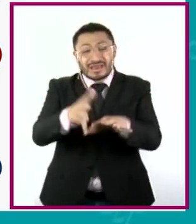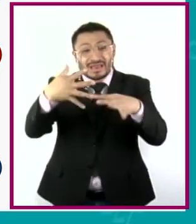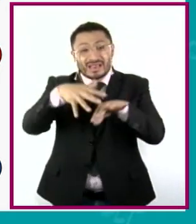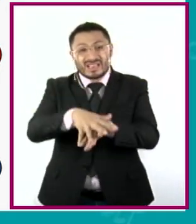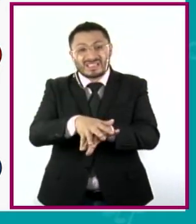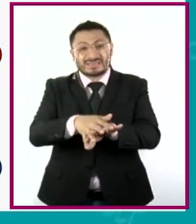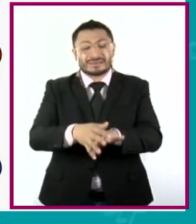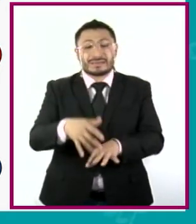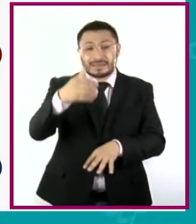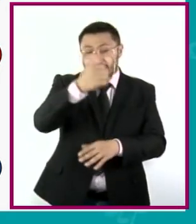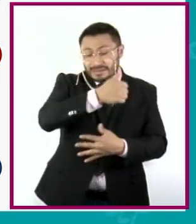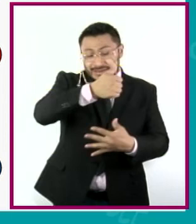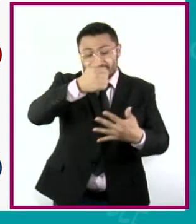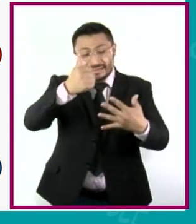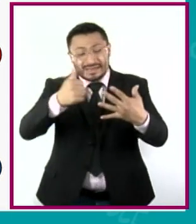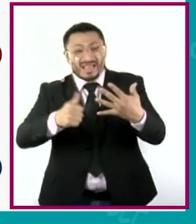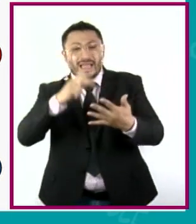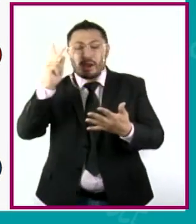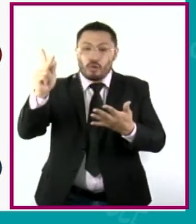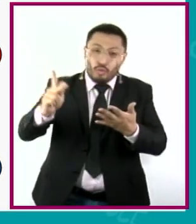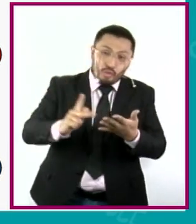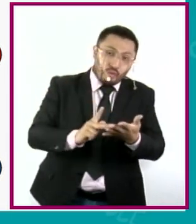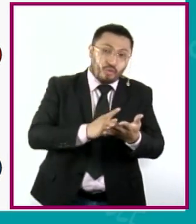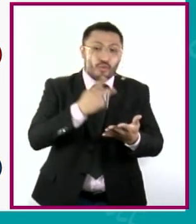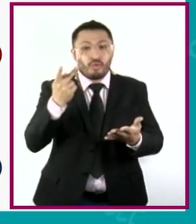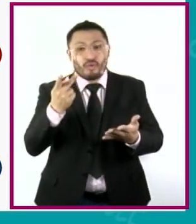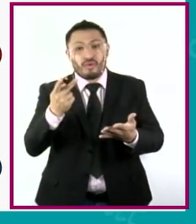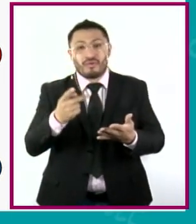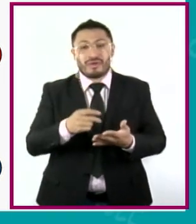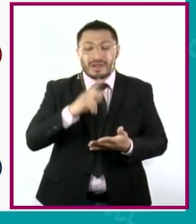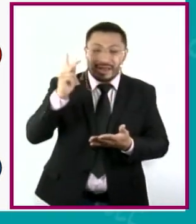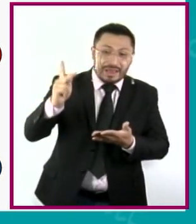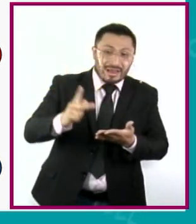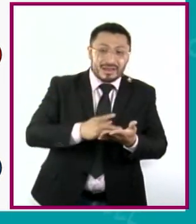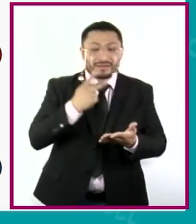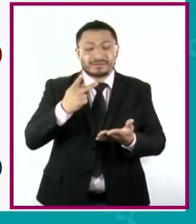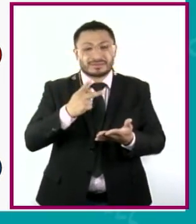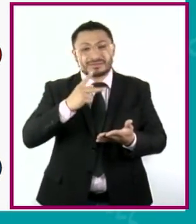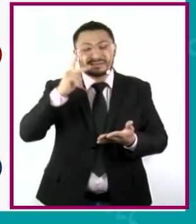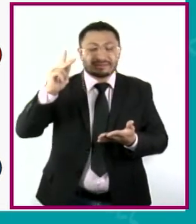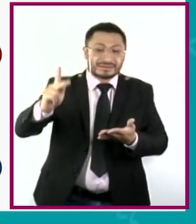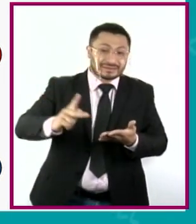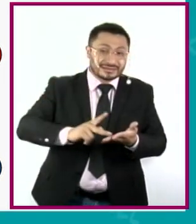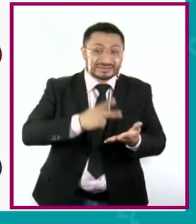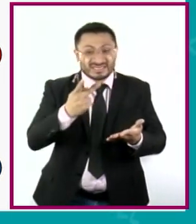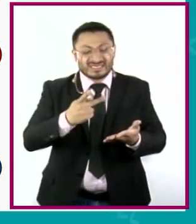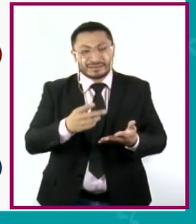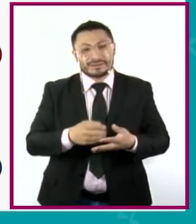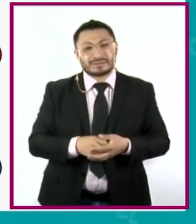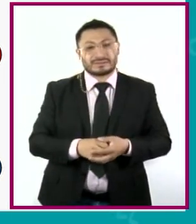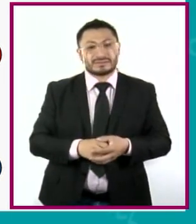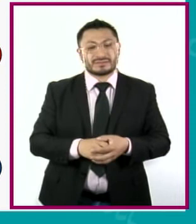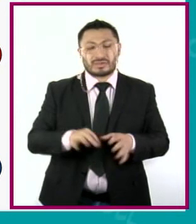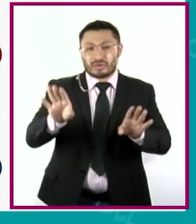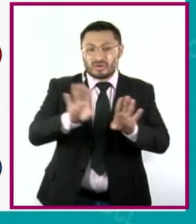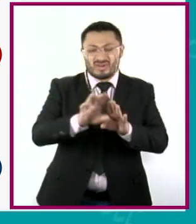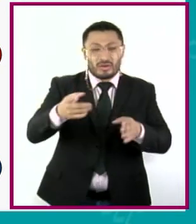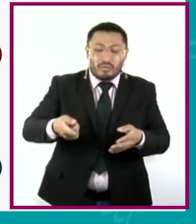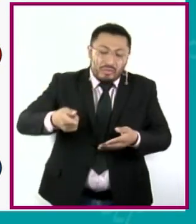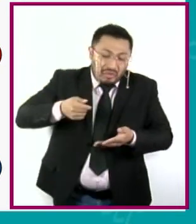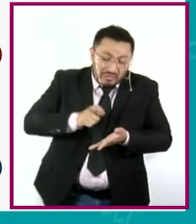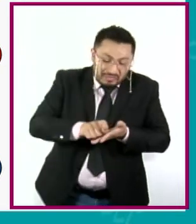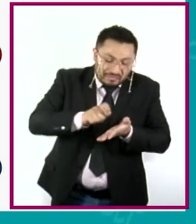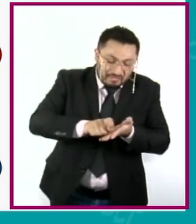por cada barajeo volvía a tener el polinomio tal como lo había escrito